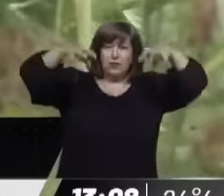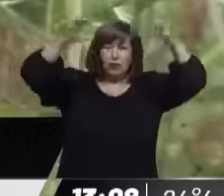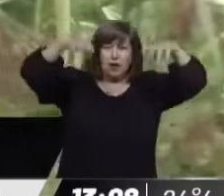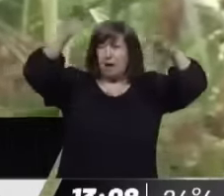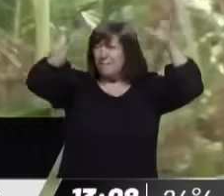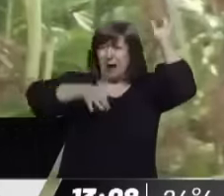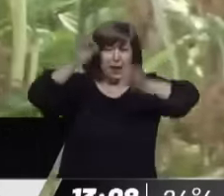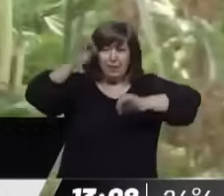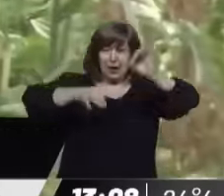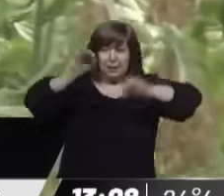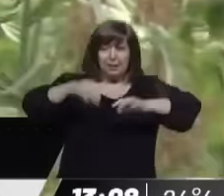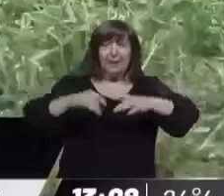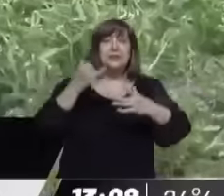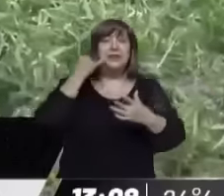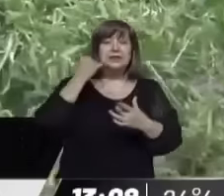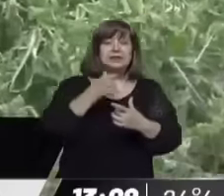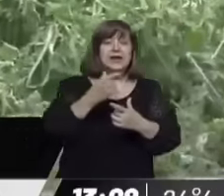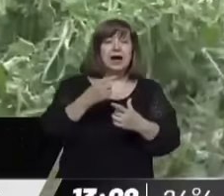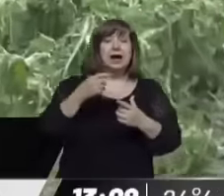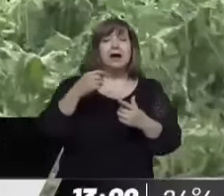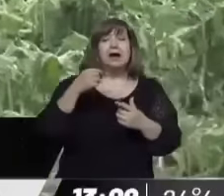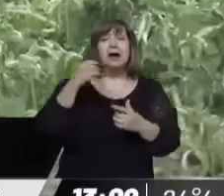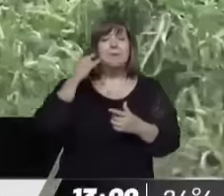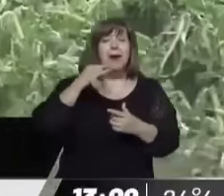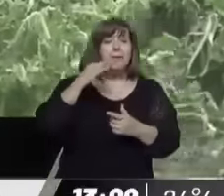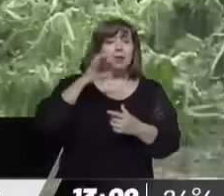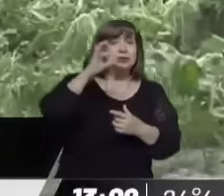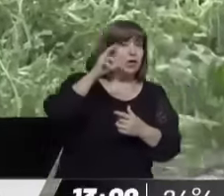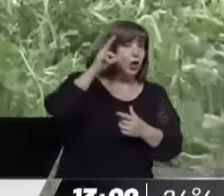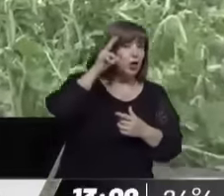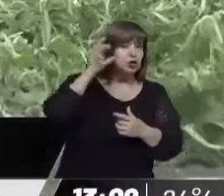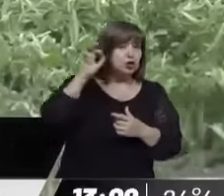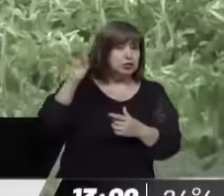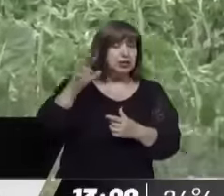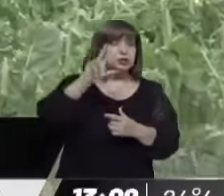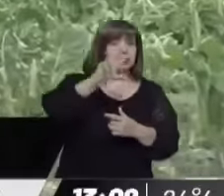teléfono para la asistencia del sector productivo en Maipú,